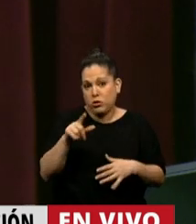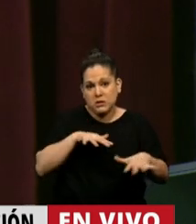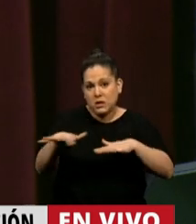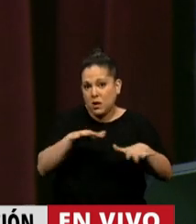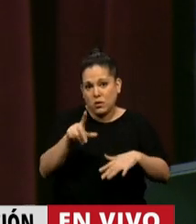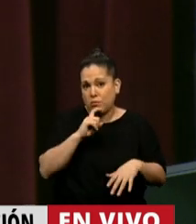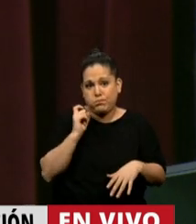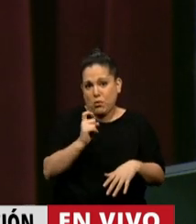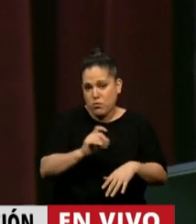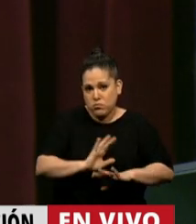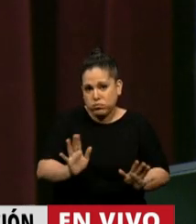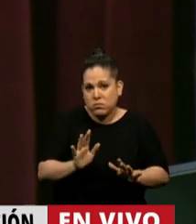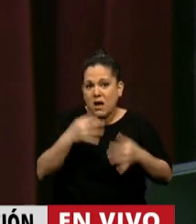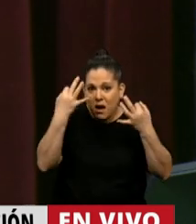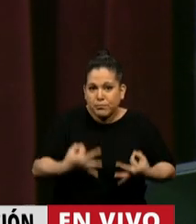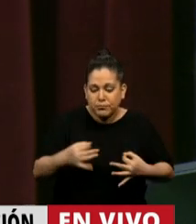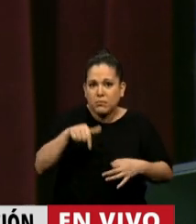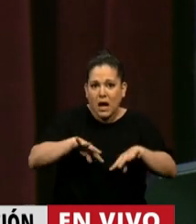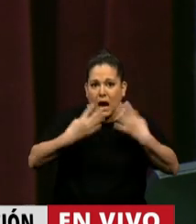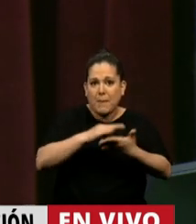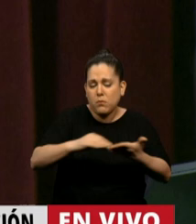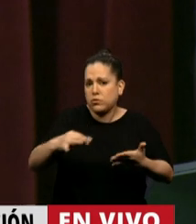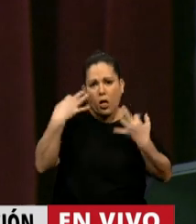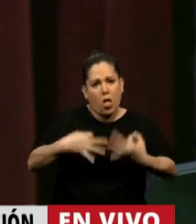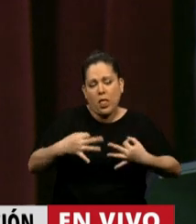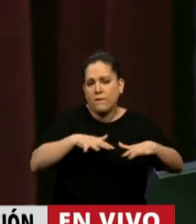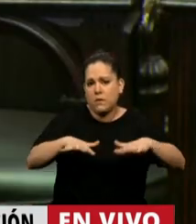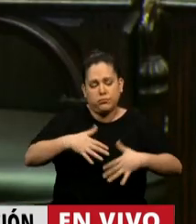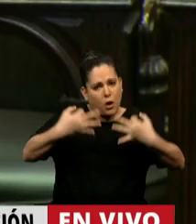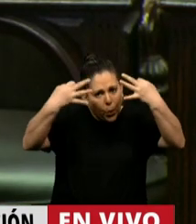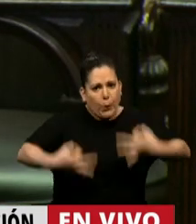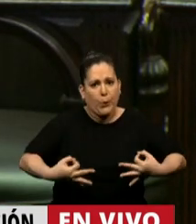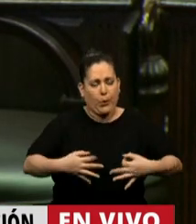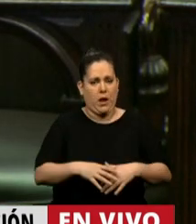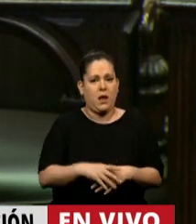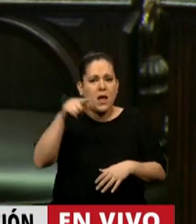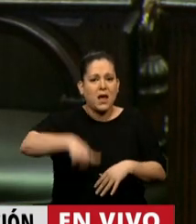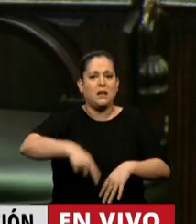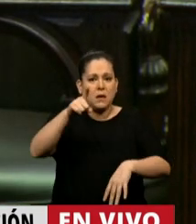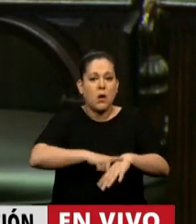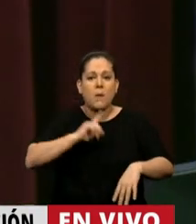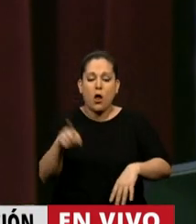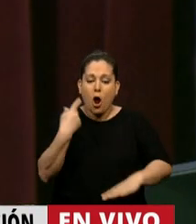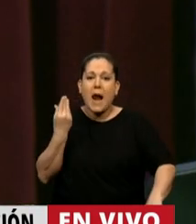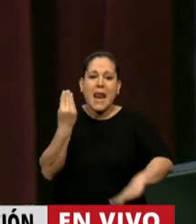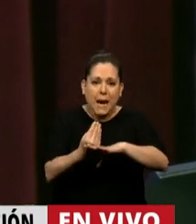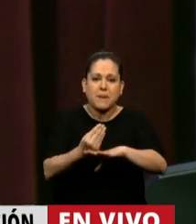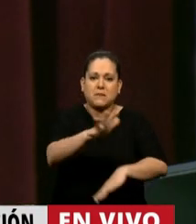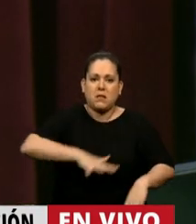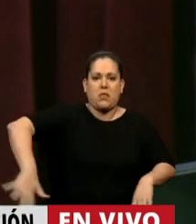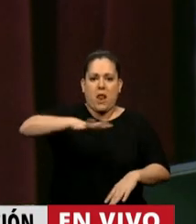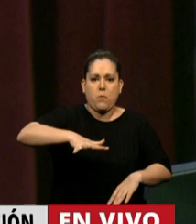con el decoro que debe tener una sesión en el momento en que estamos los representantes del